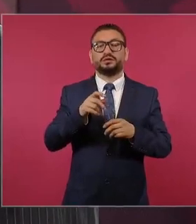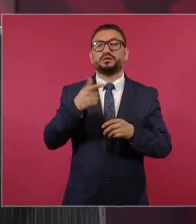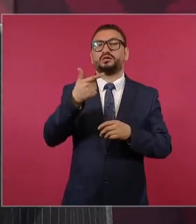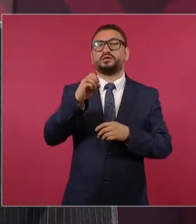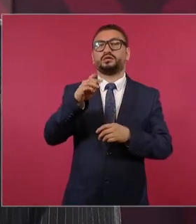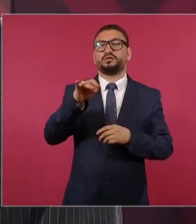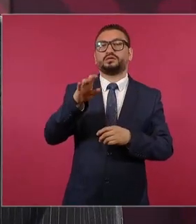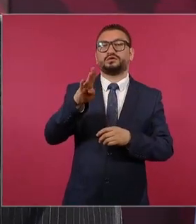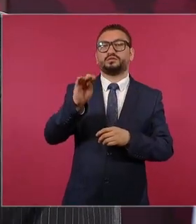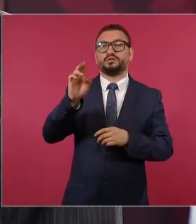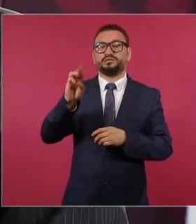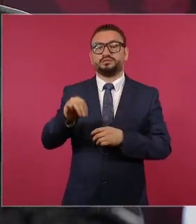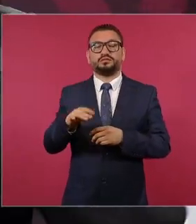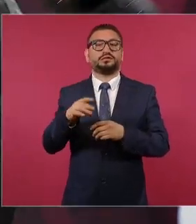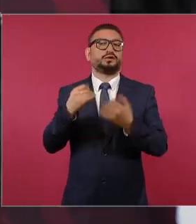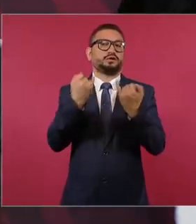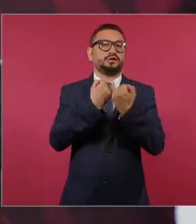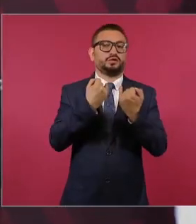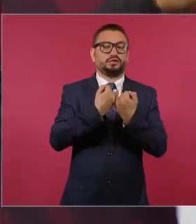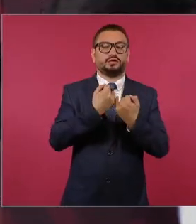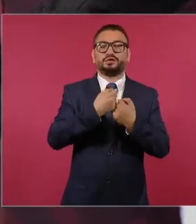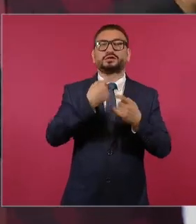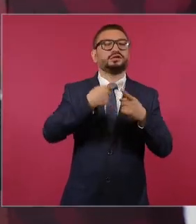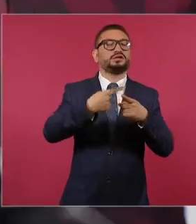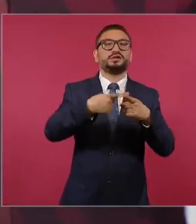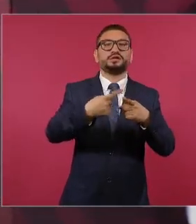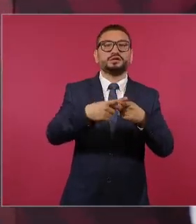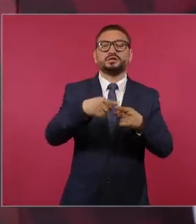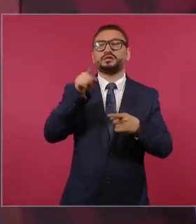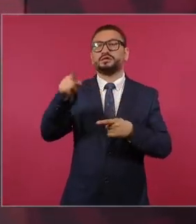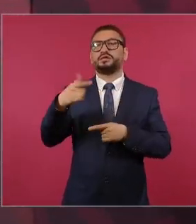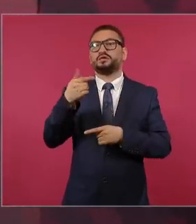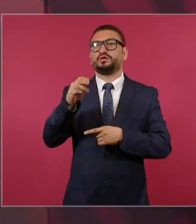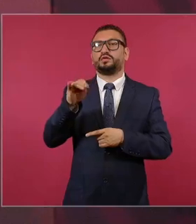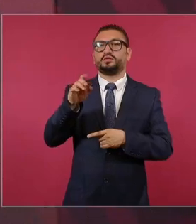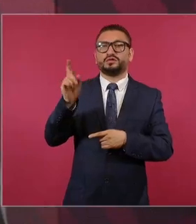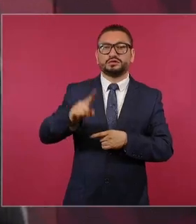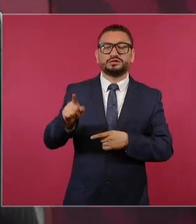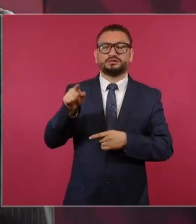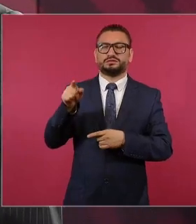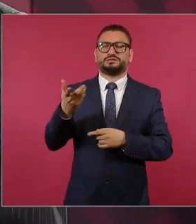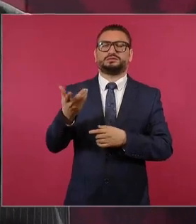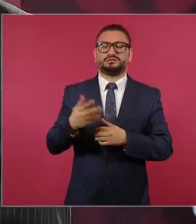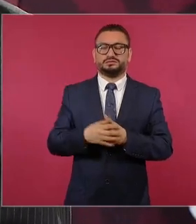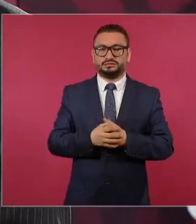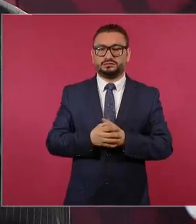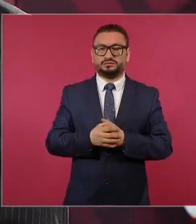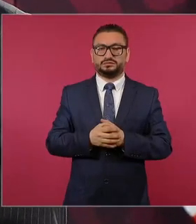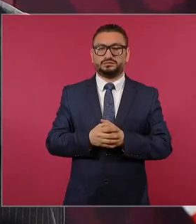Mon. ¿Y quién es Gómez Mon?